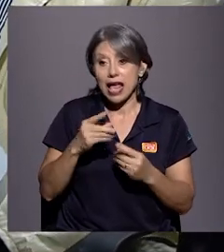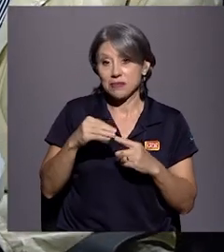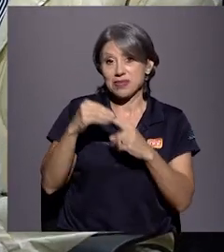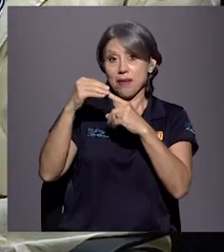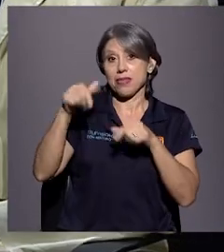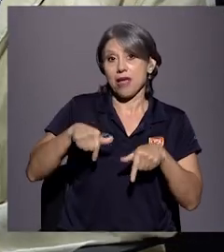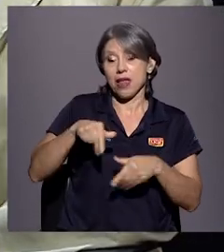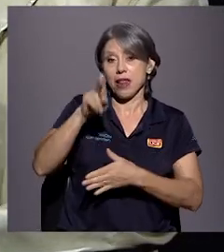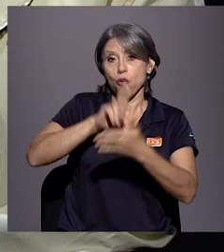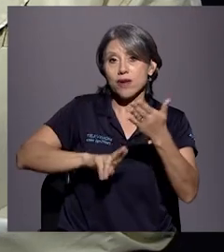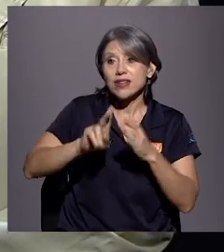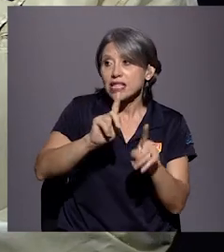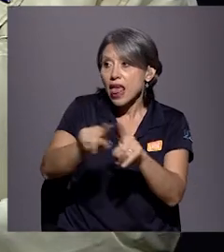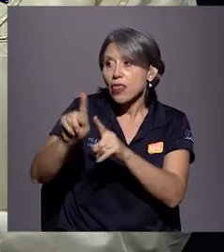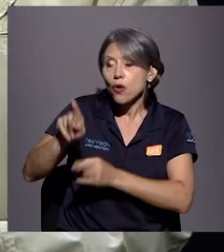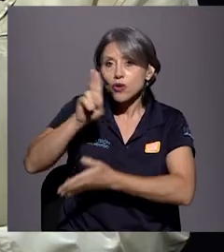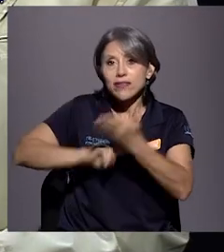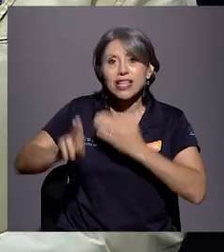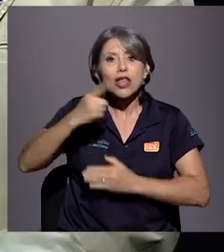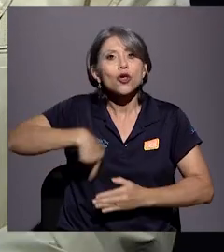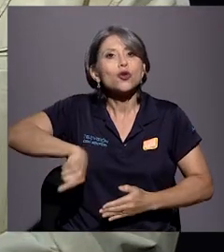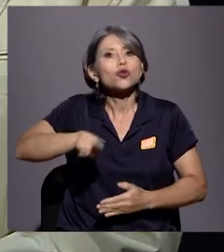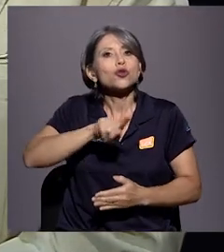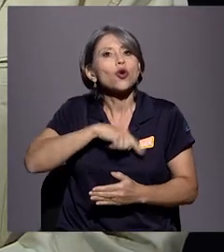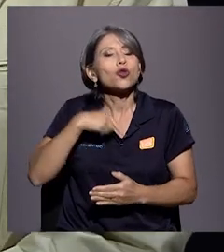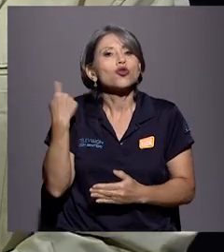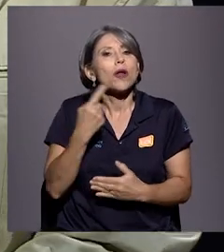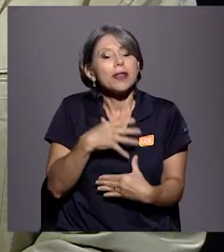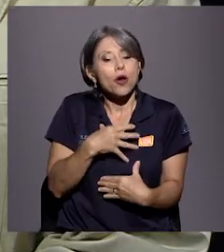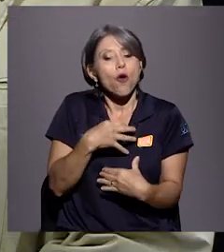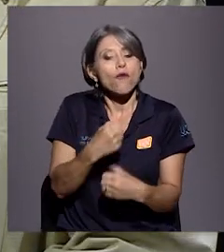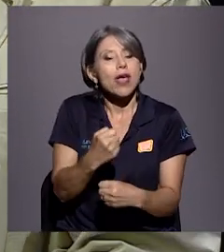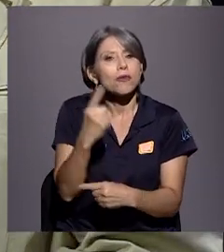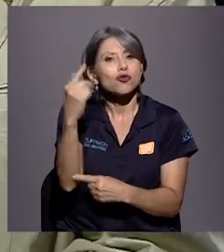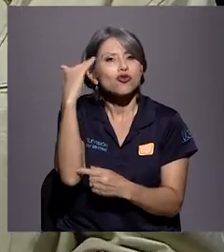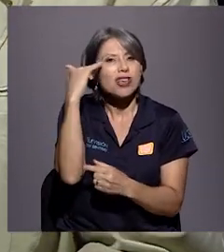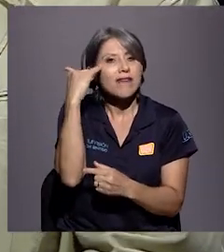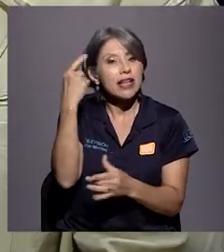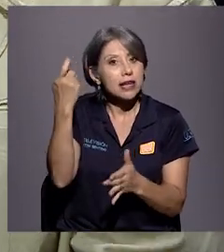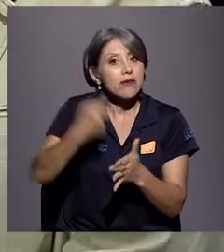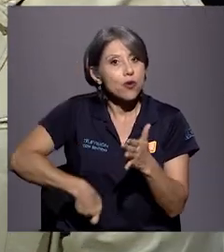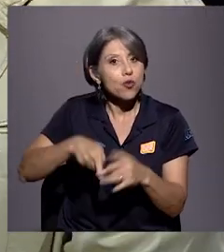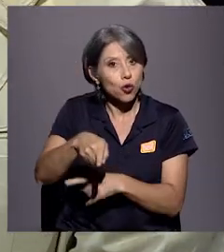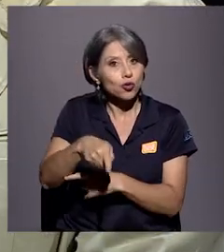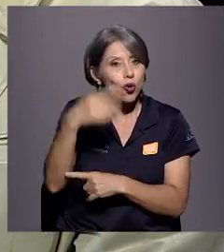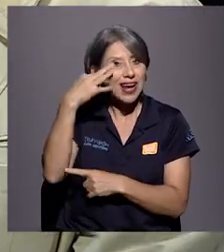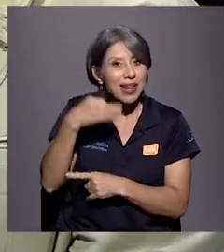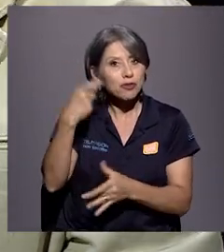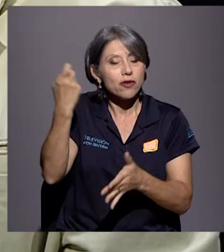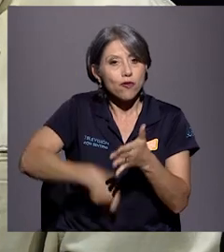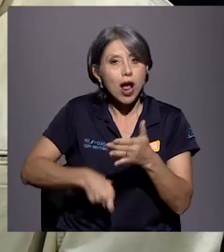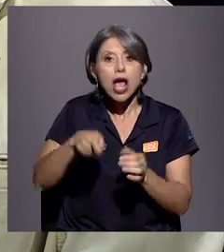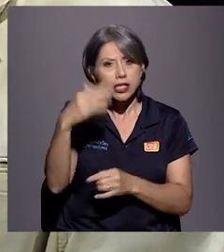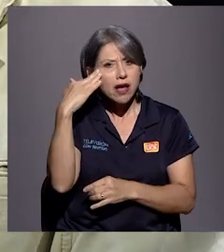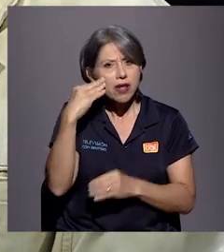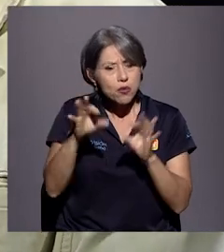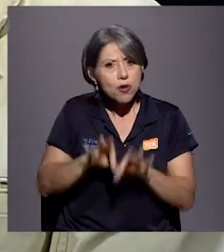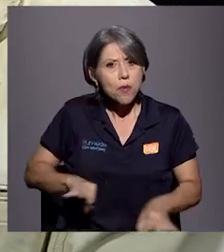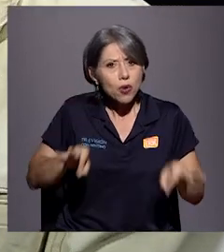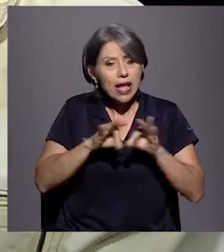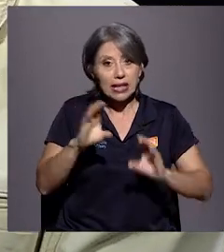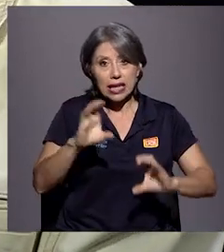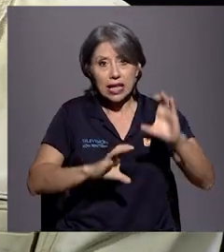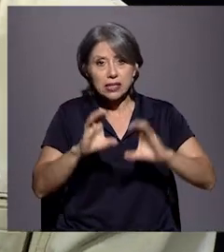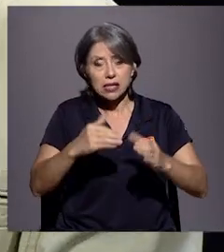nos acostumbramos a confiar solamente en un saber que consideramos riguroso y que, por cierto, es un saber muy importante, que es la